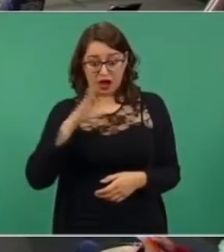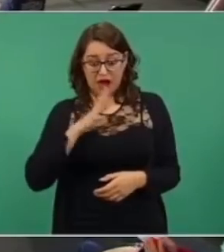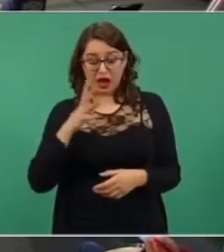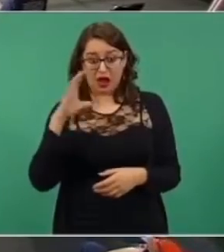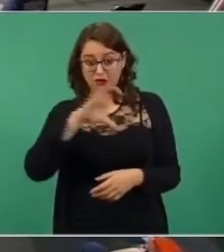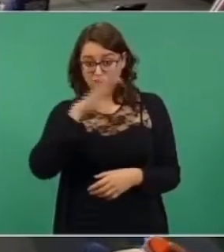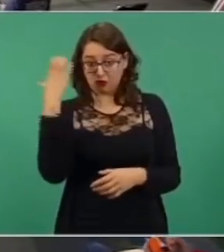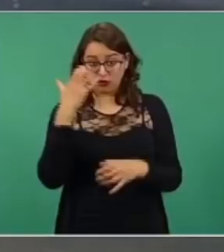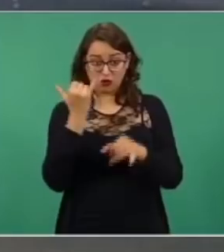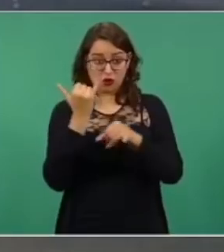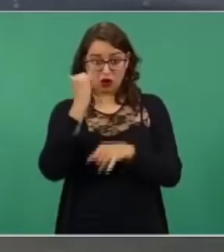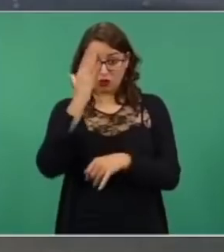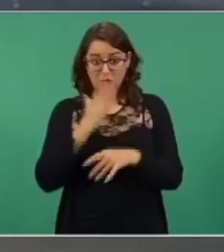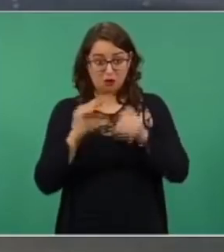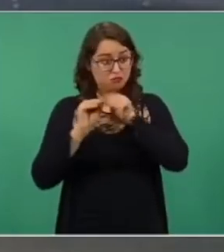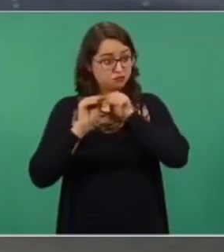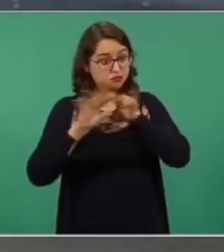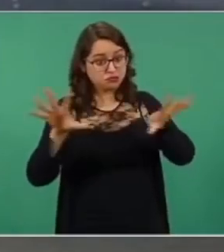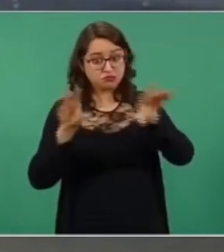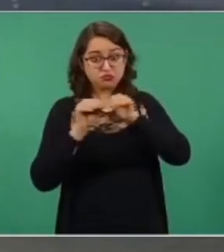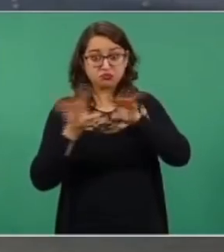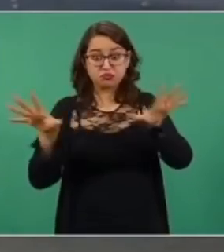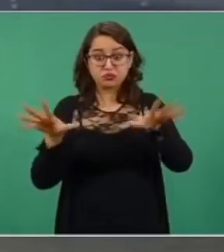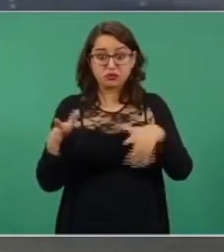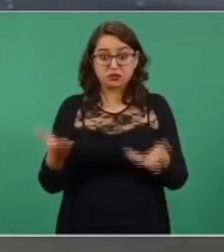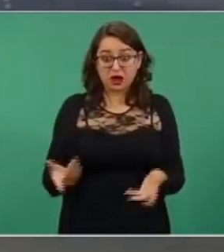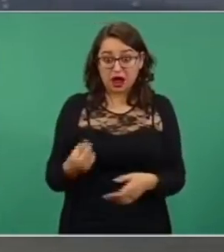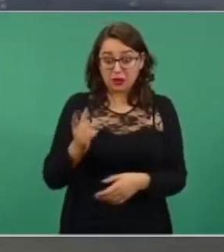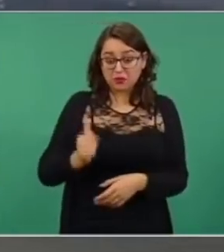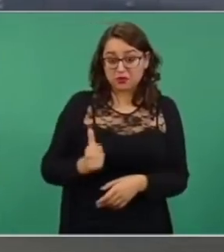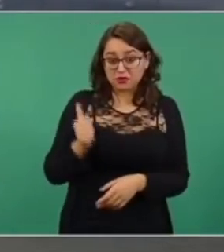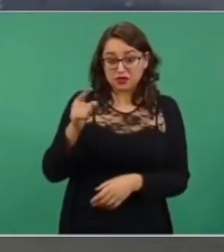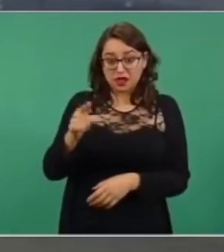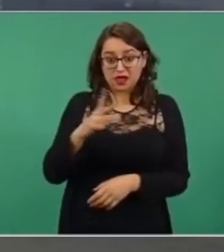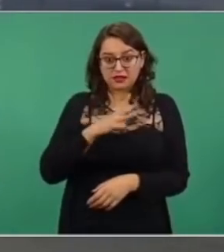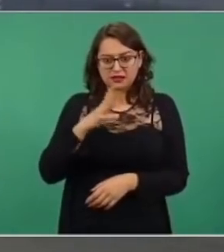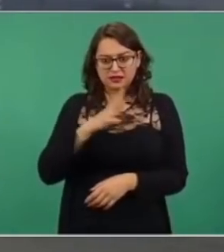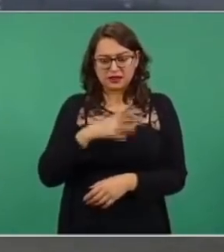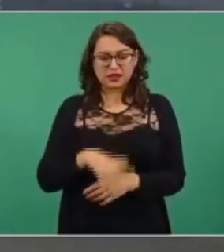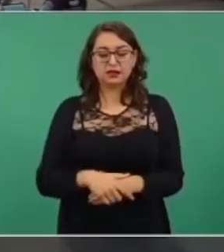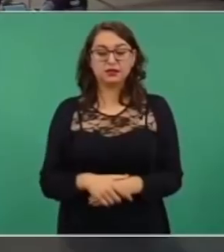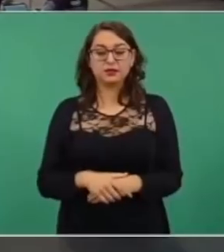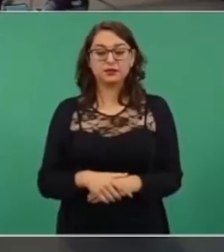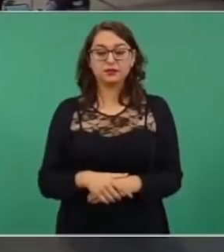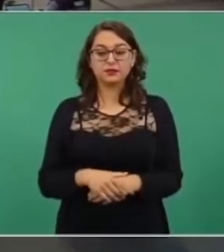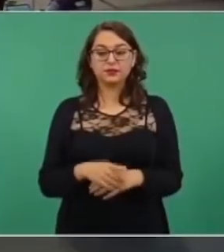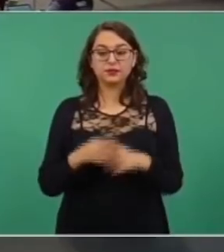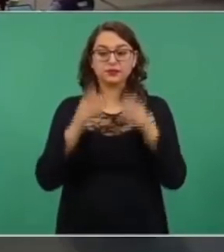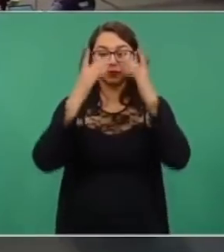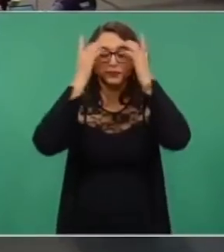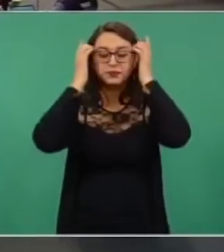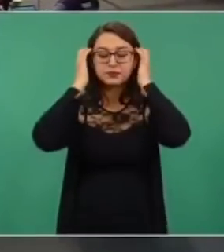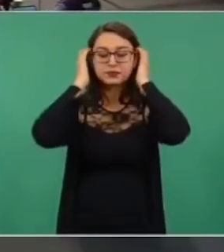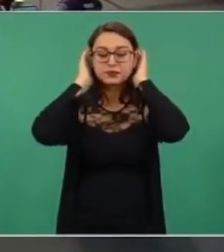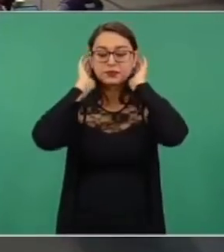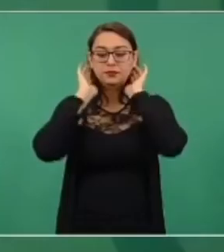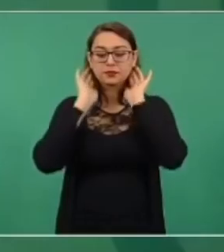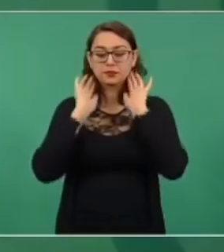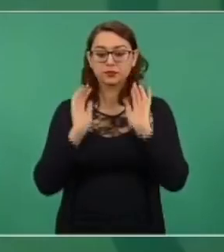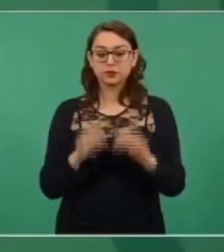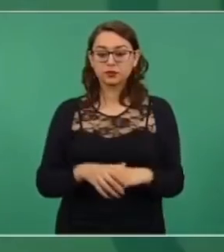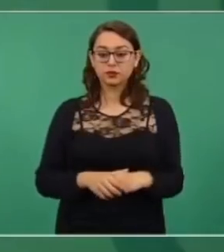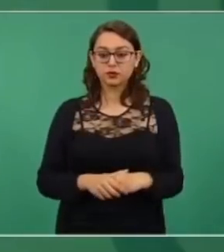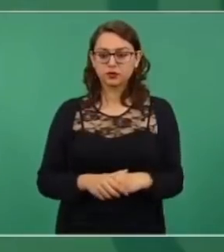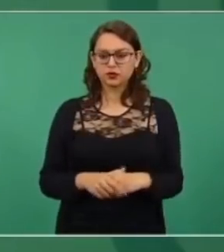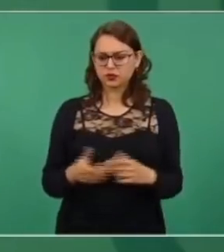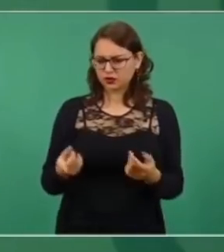ya respecto del tema, aprovechando que está aquí la secretaria de Seguridad. ¿No será de